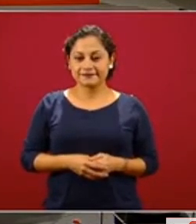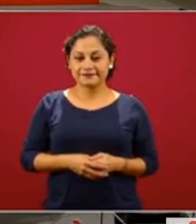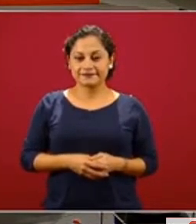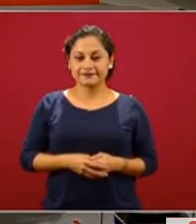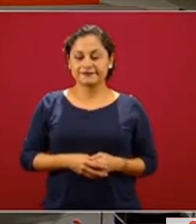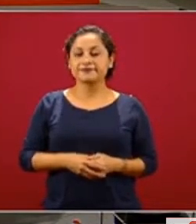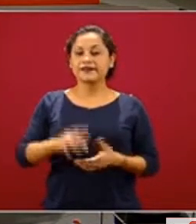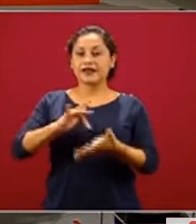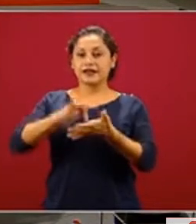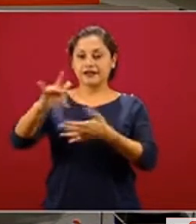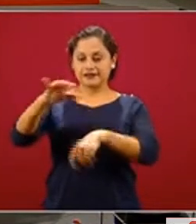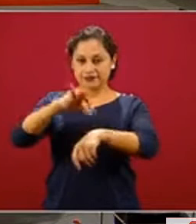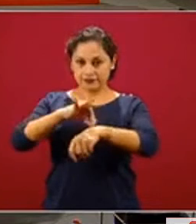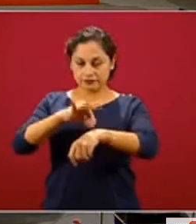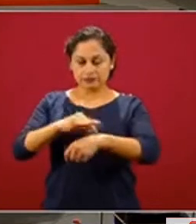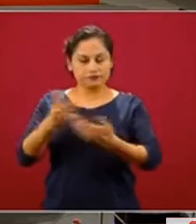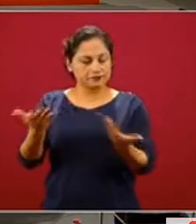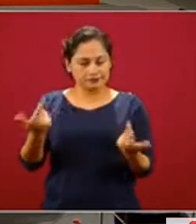Gracias, doctor. Entonces,